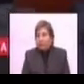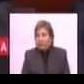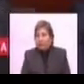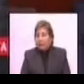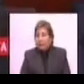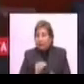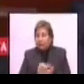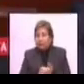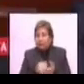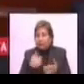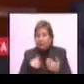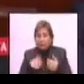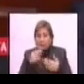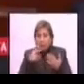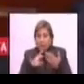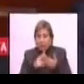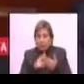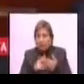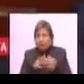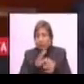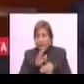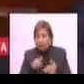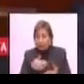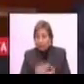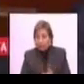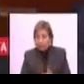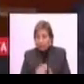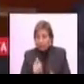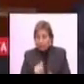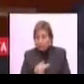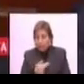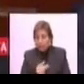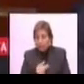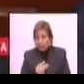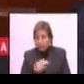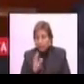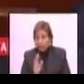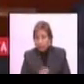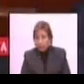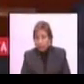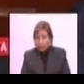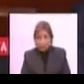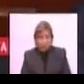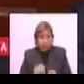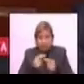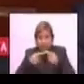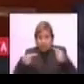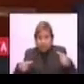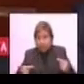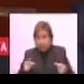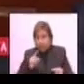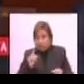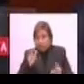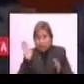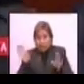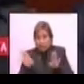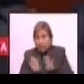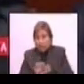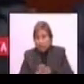eso, presidente, es lo que se tiene que cortar de plano. Nosotros estábamos en desacuerdo con que esta sesión se